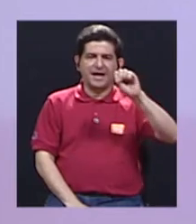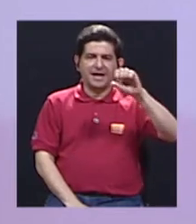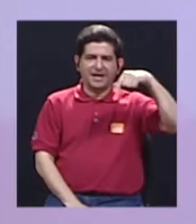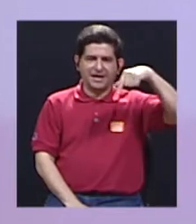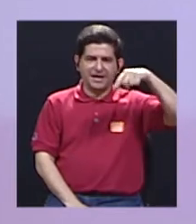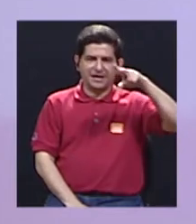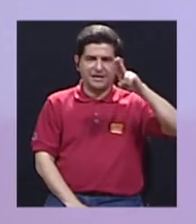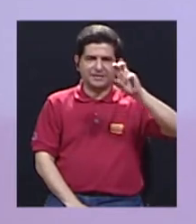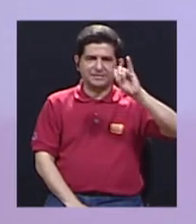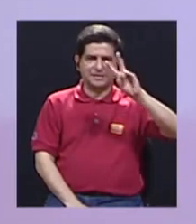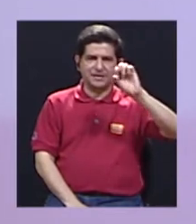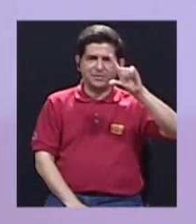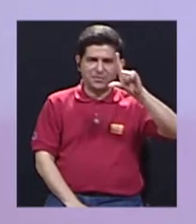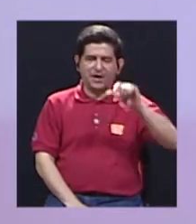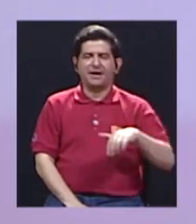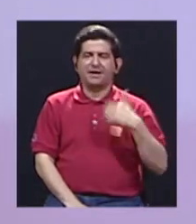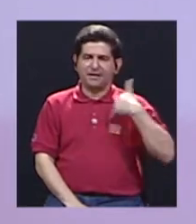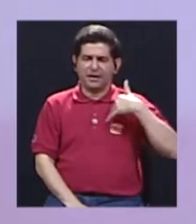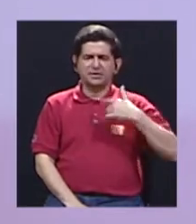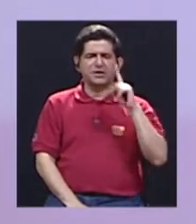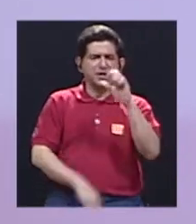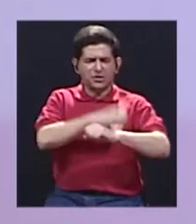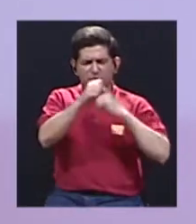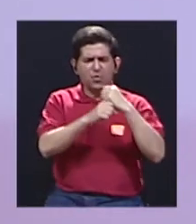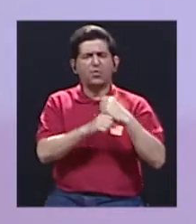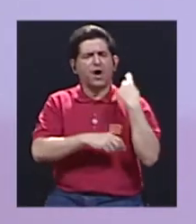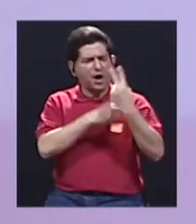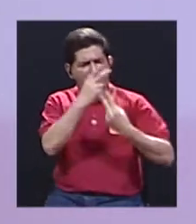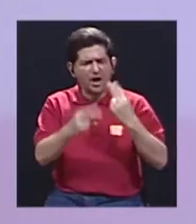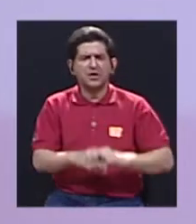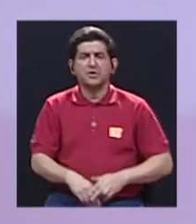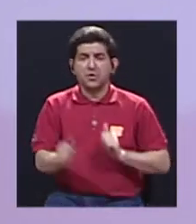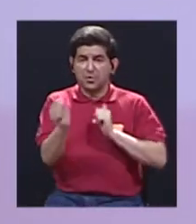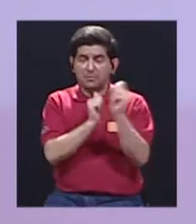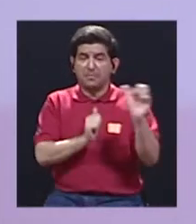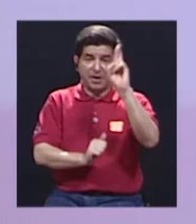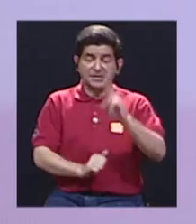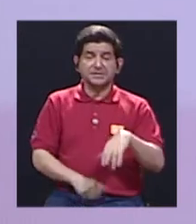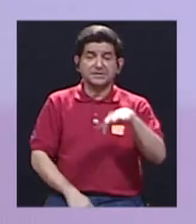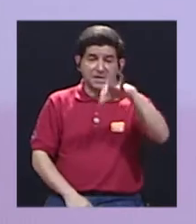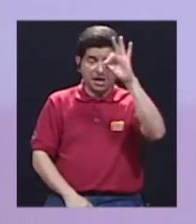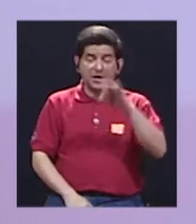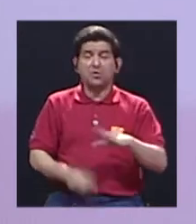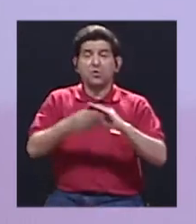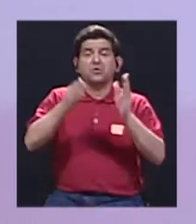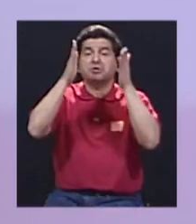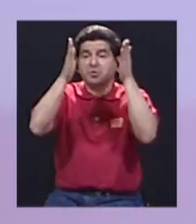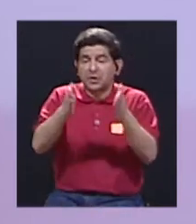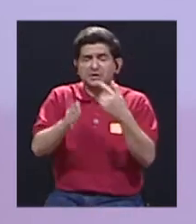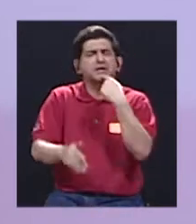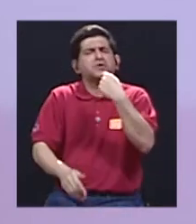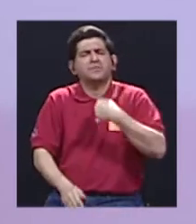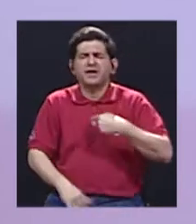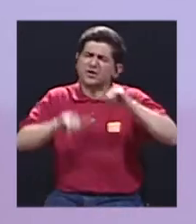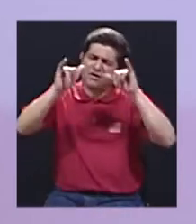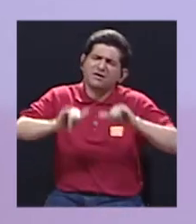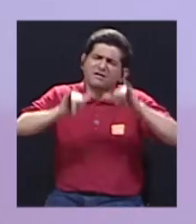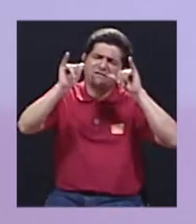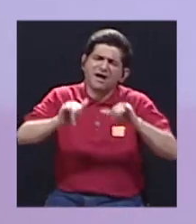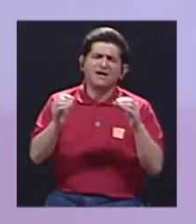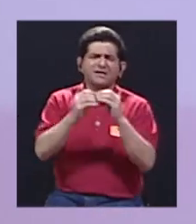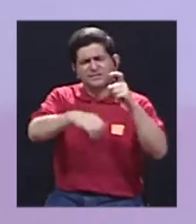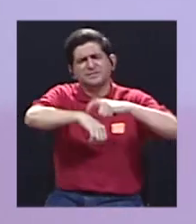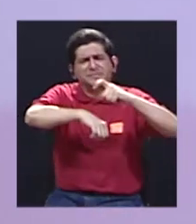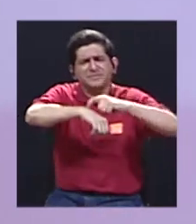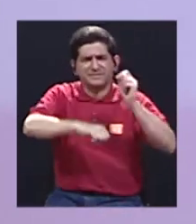hace casi un año que venía viajando y pasé por costa rica y me encontré a unos cuenteros y me dijeron quédate un